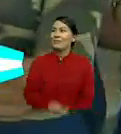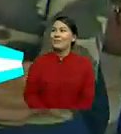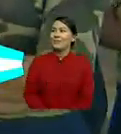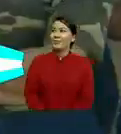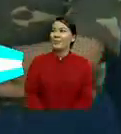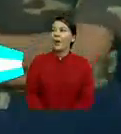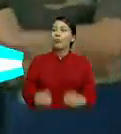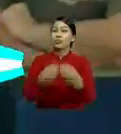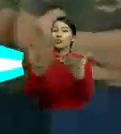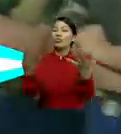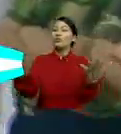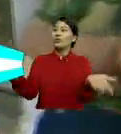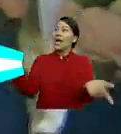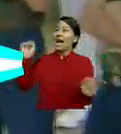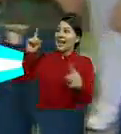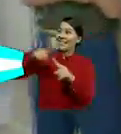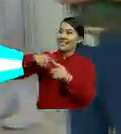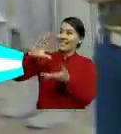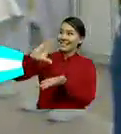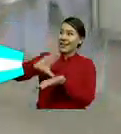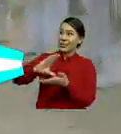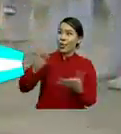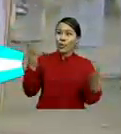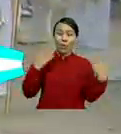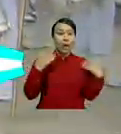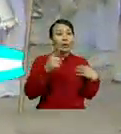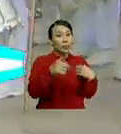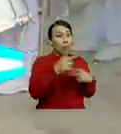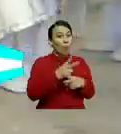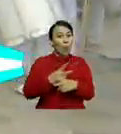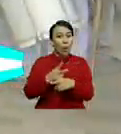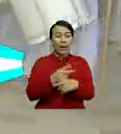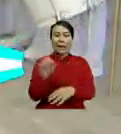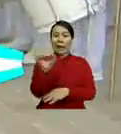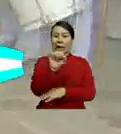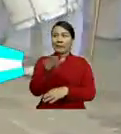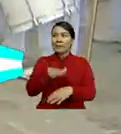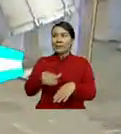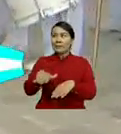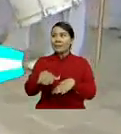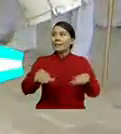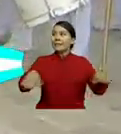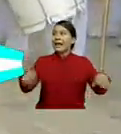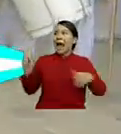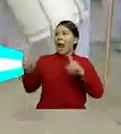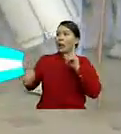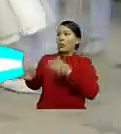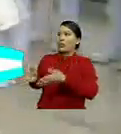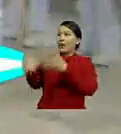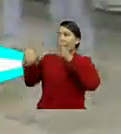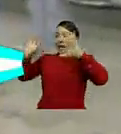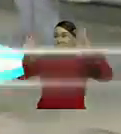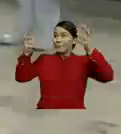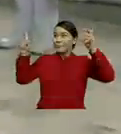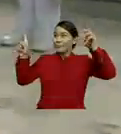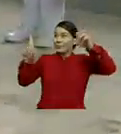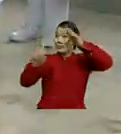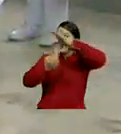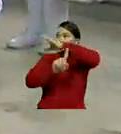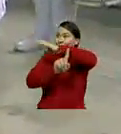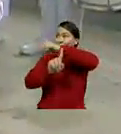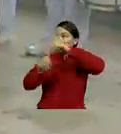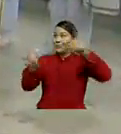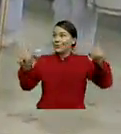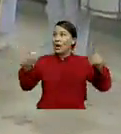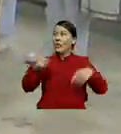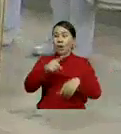van a llegar hasta el centro de Guayaquil, así que tomar las debidas precauciones. Aquí también cerca hay trabajos de la aerovía, así que